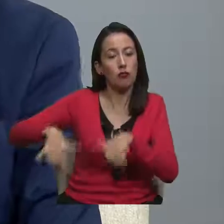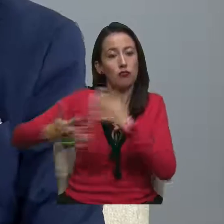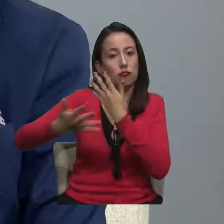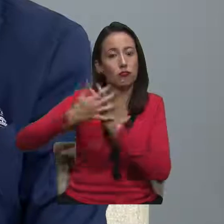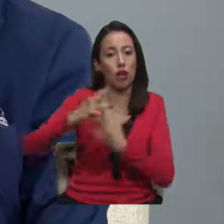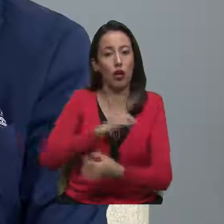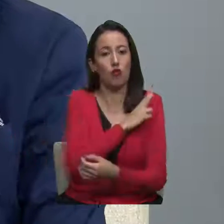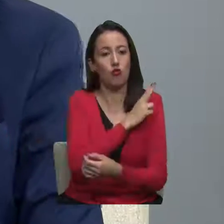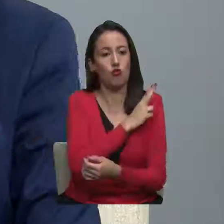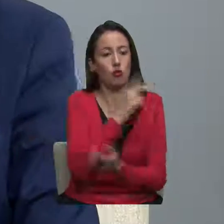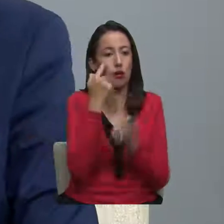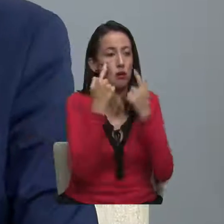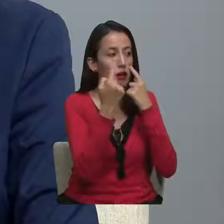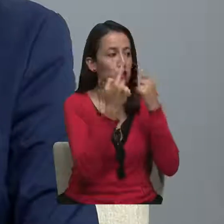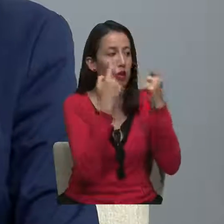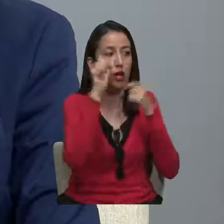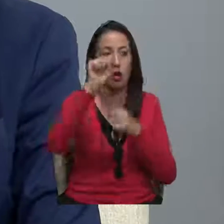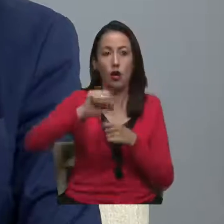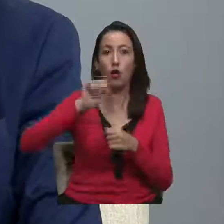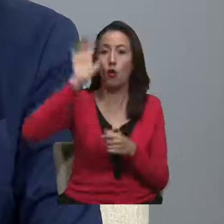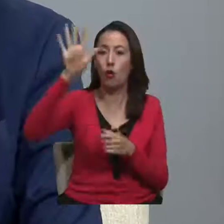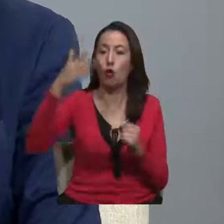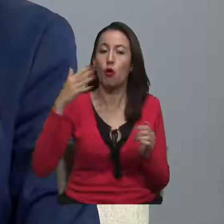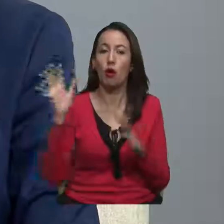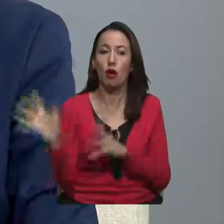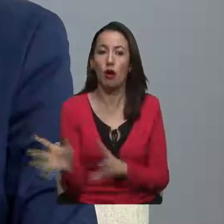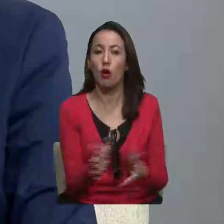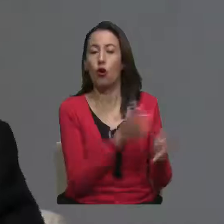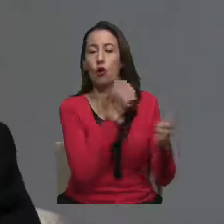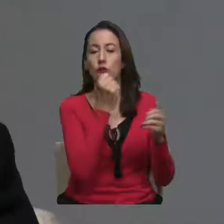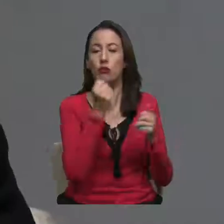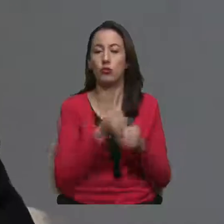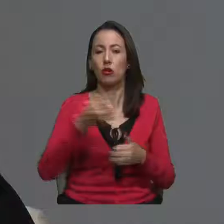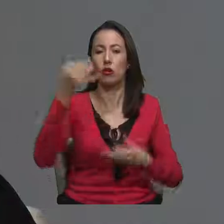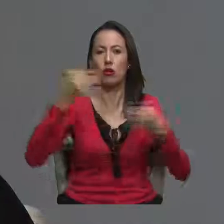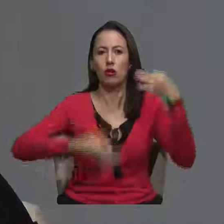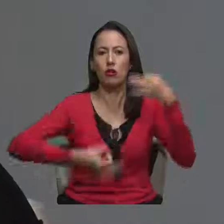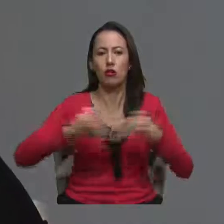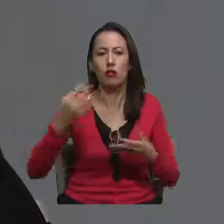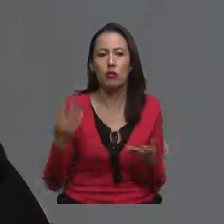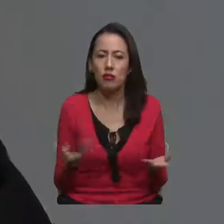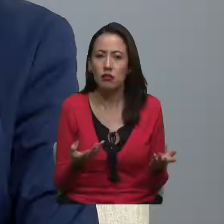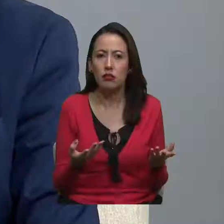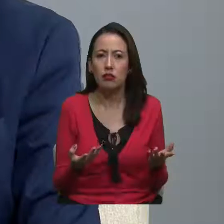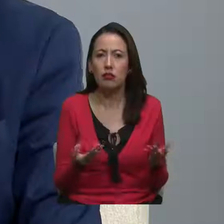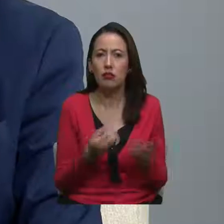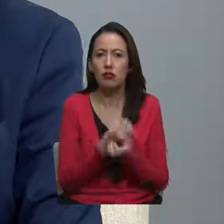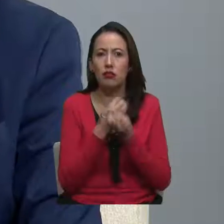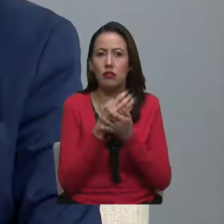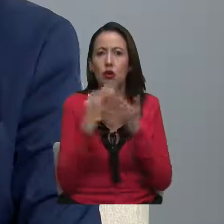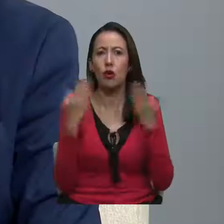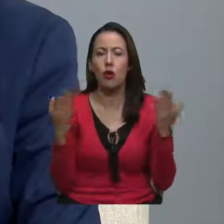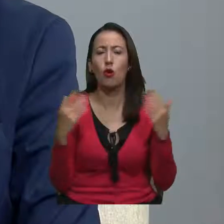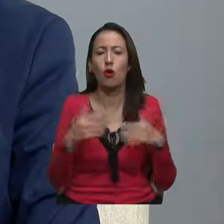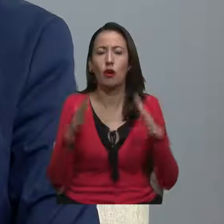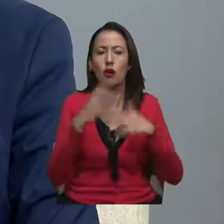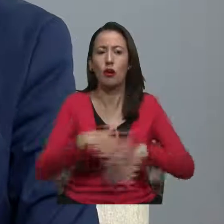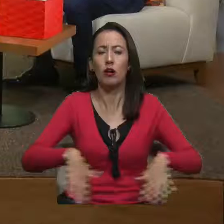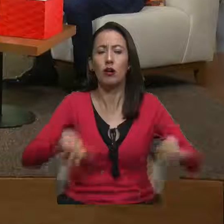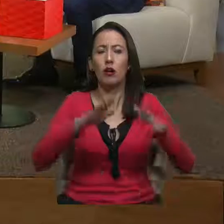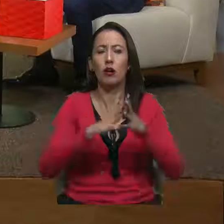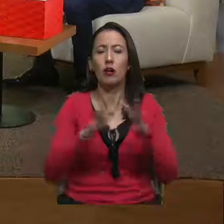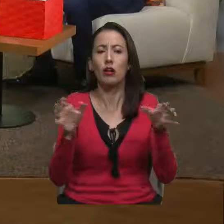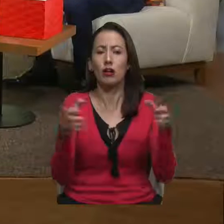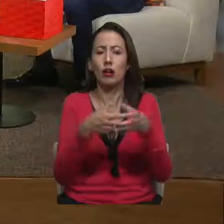la universidad caminando mira el vídeo lo hacemos desaparecer si tú no haces esto y son cosas reales que tenemos que decir de